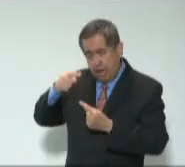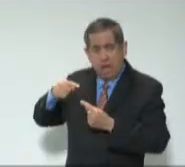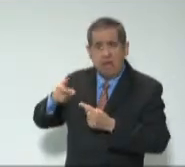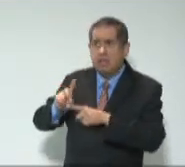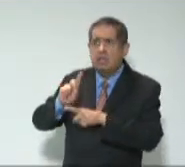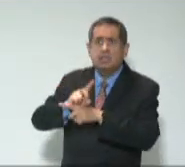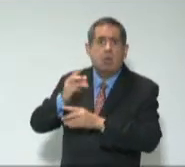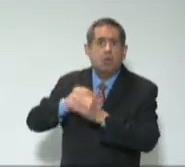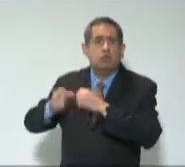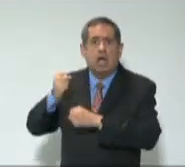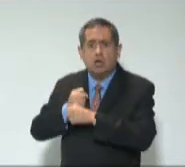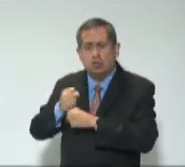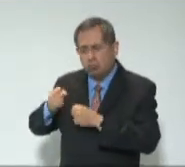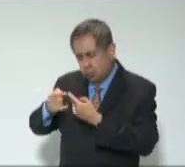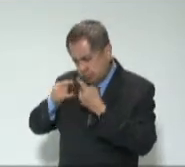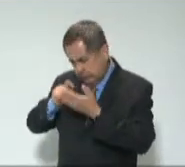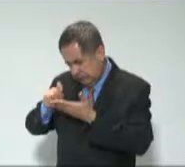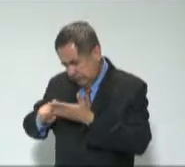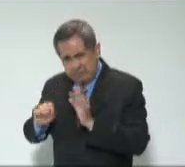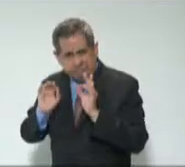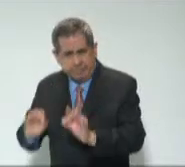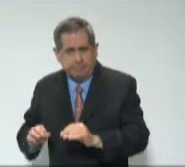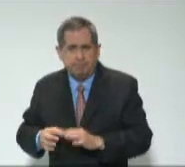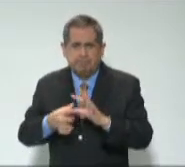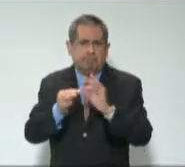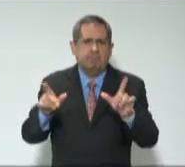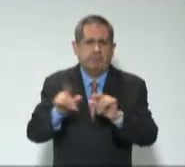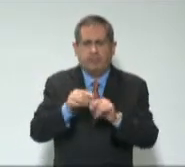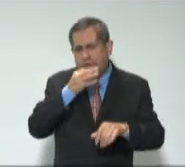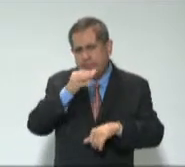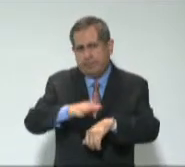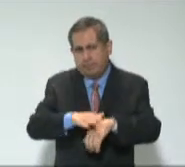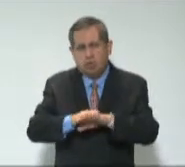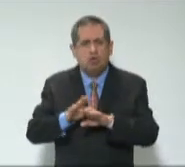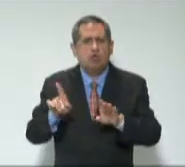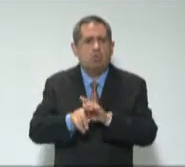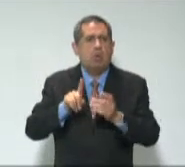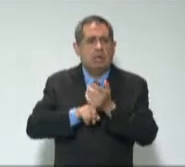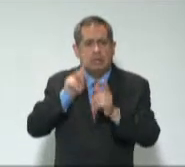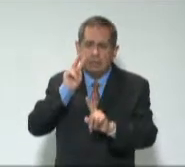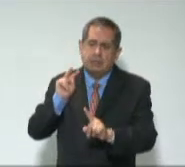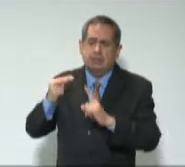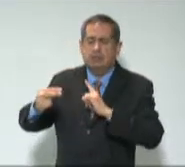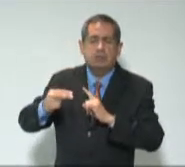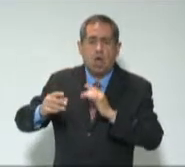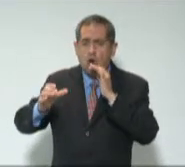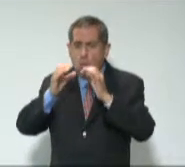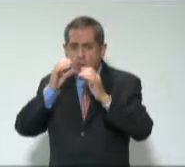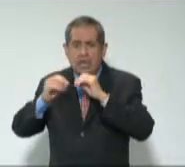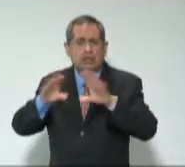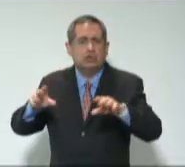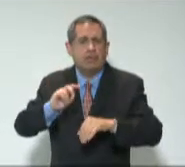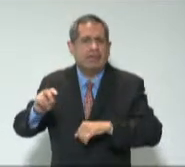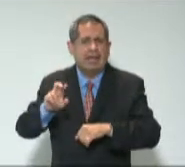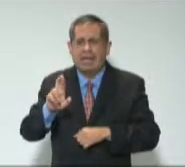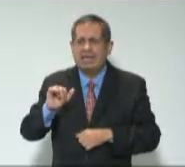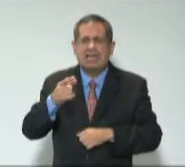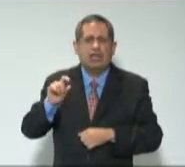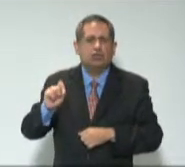hace mucho tiempo y aquí termino haciendo referencia precisamente a la perspectiva de la comunicación de